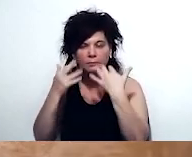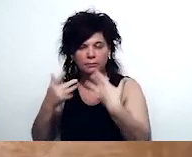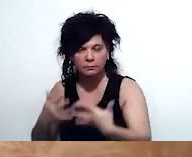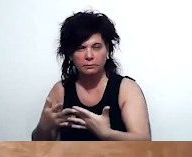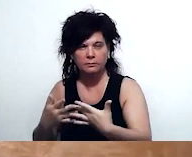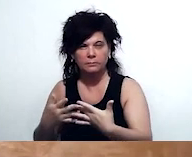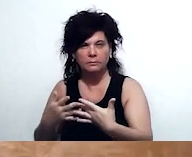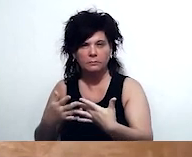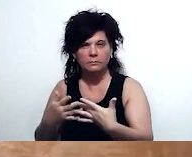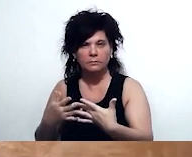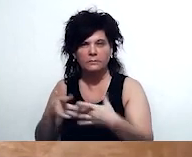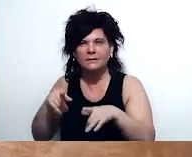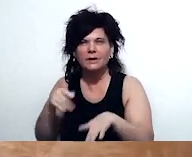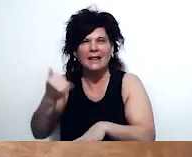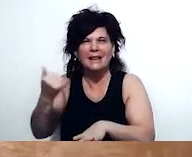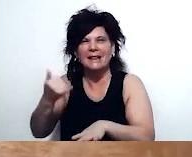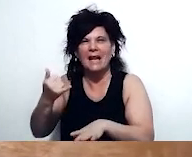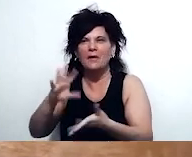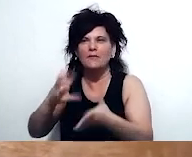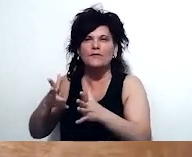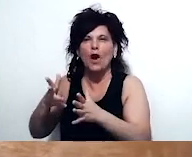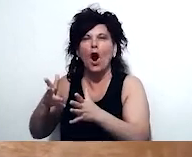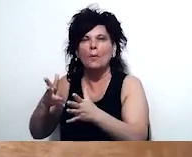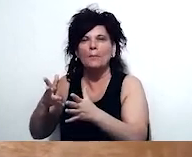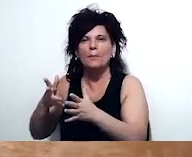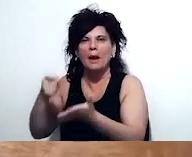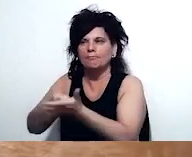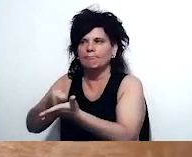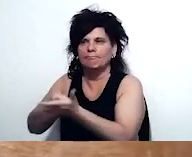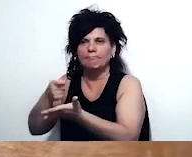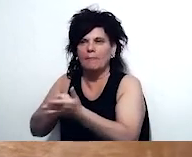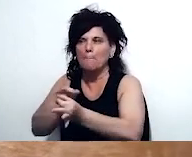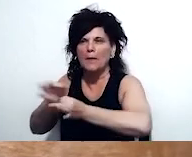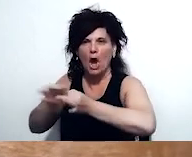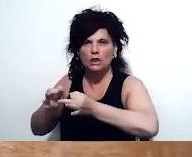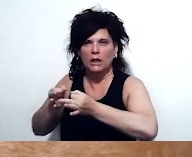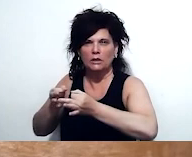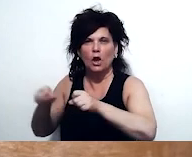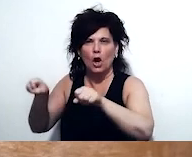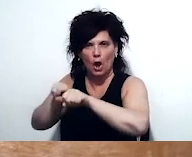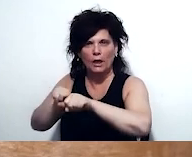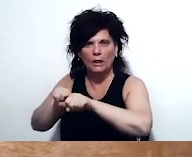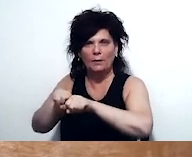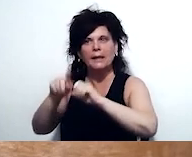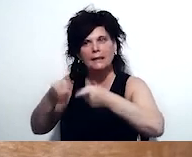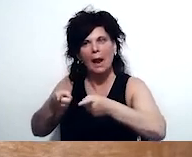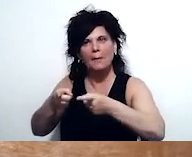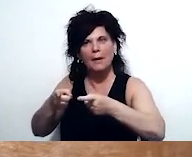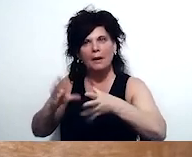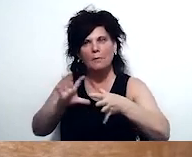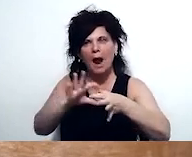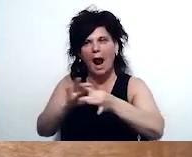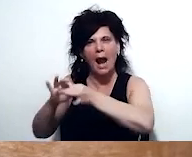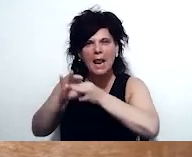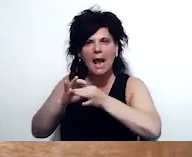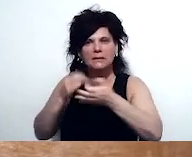también a veces CAF y el BID tienen fondos para financiar proyectos de conectividad, y por supuesto estas